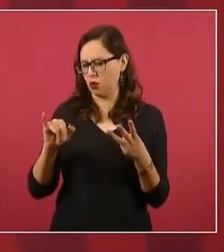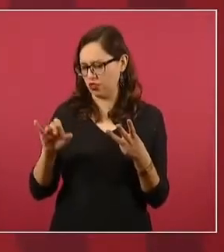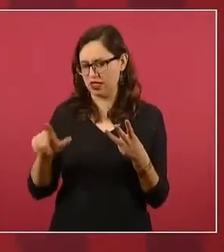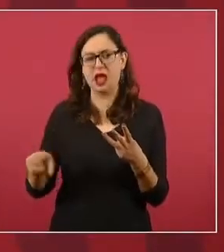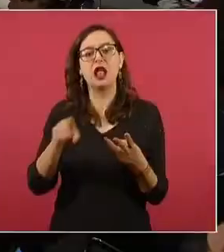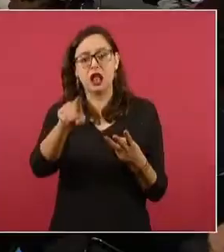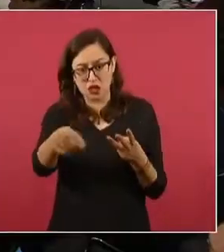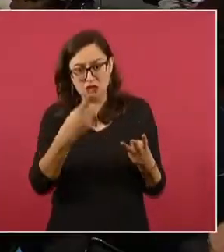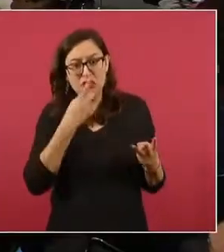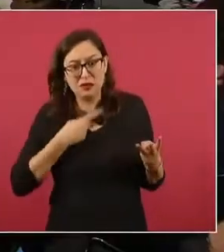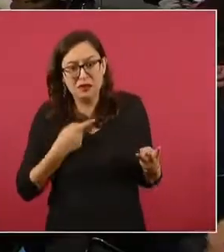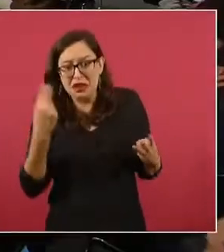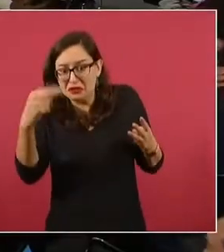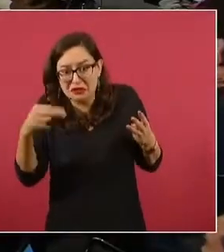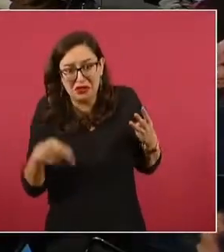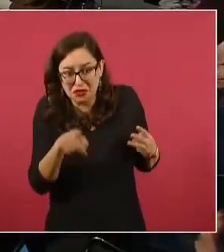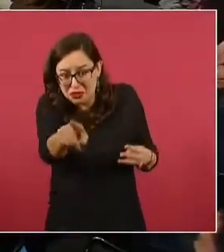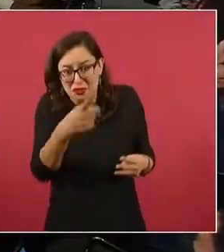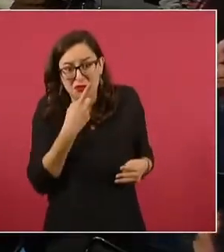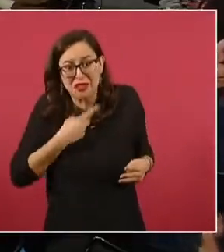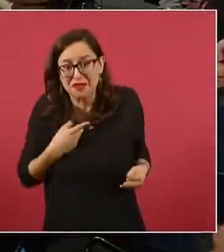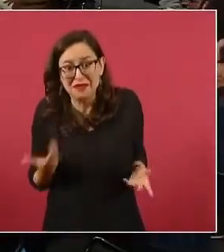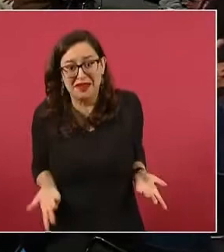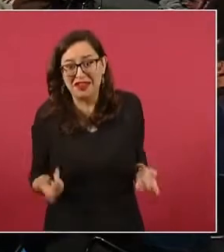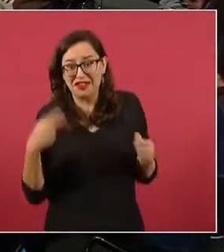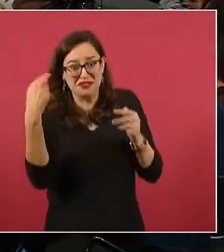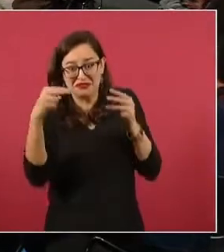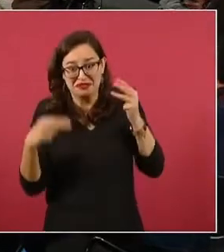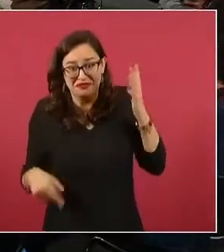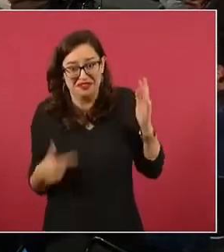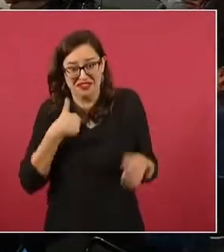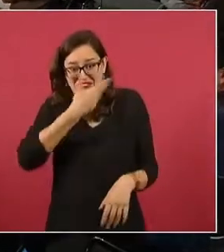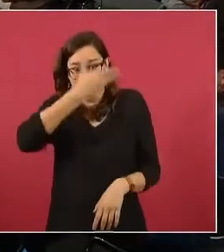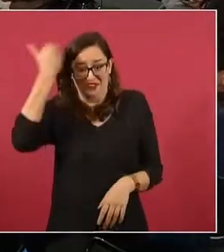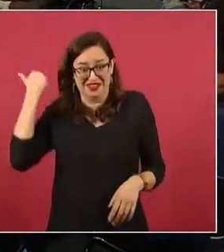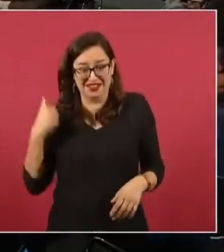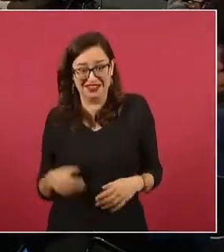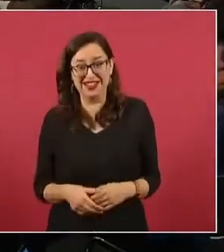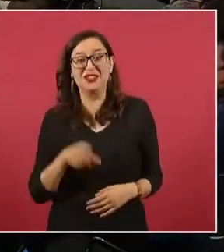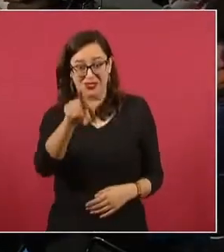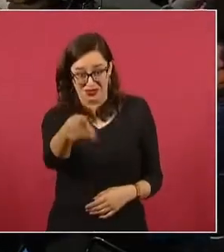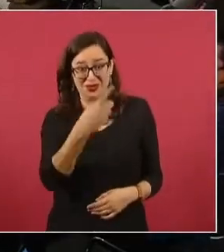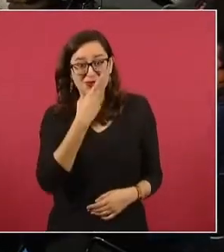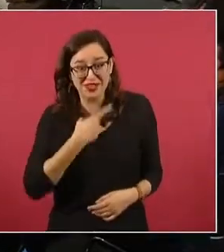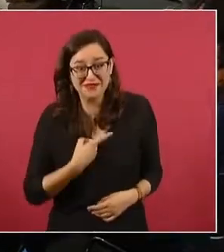tú dime más, porque yo ni de todos